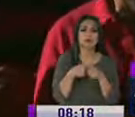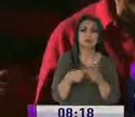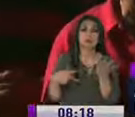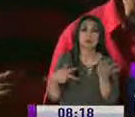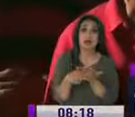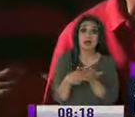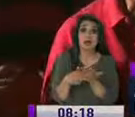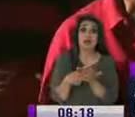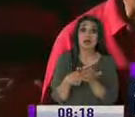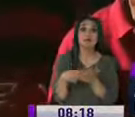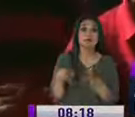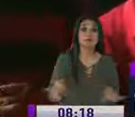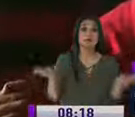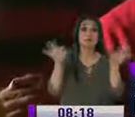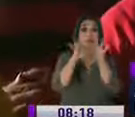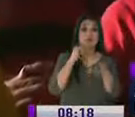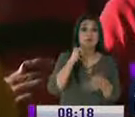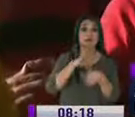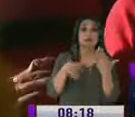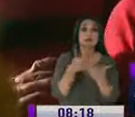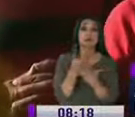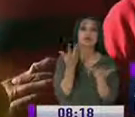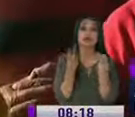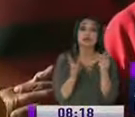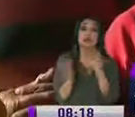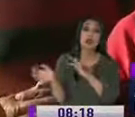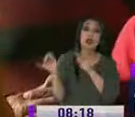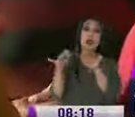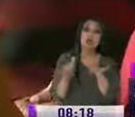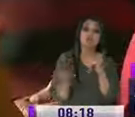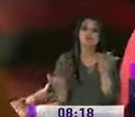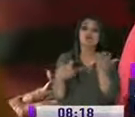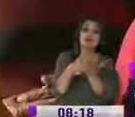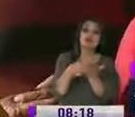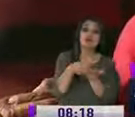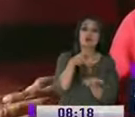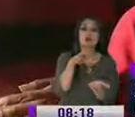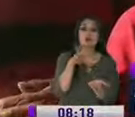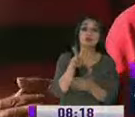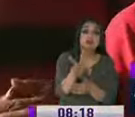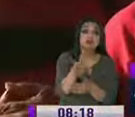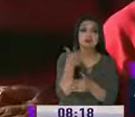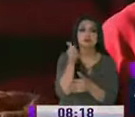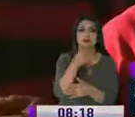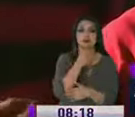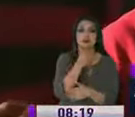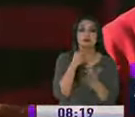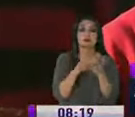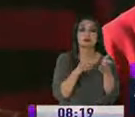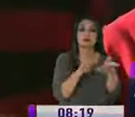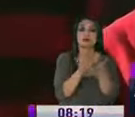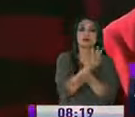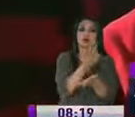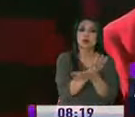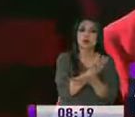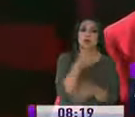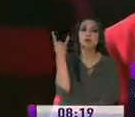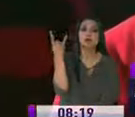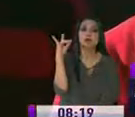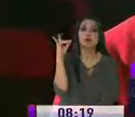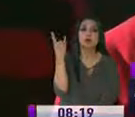es bastante importante para todo porque hay muchísima gente que tenemos en la República el 10 de agosto. La escuela de los niños, la Bolivia,